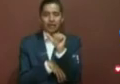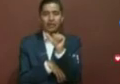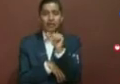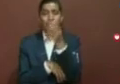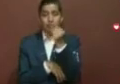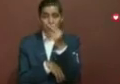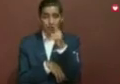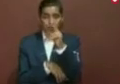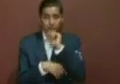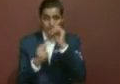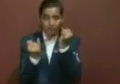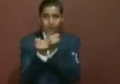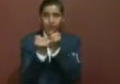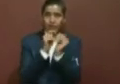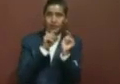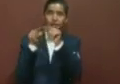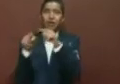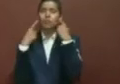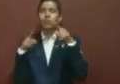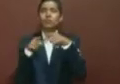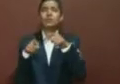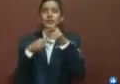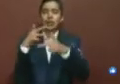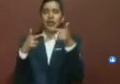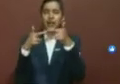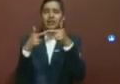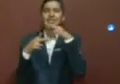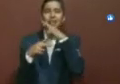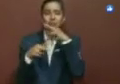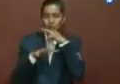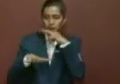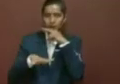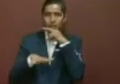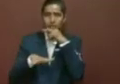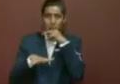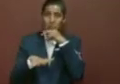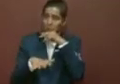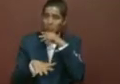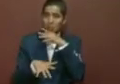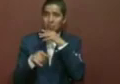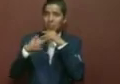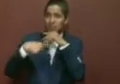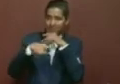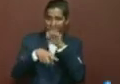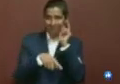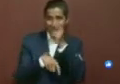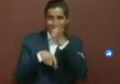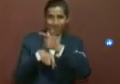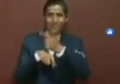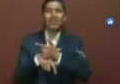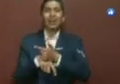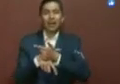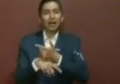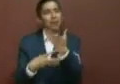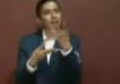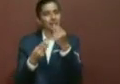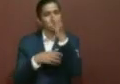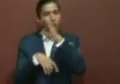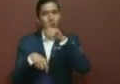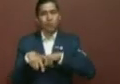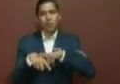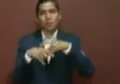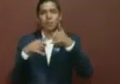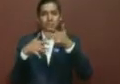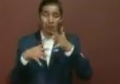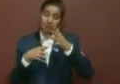de noviembre en Región Zamora. Así que bueno, como se podrán dar cuenta, viene una carga cultural